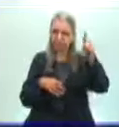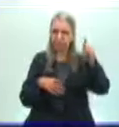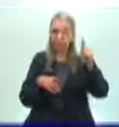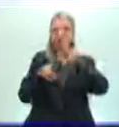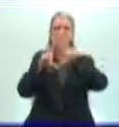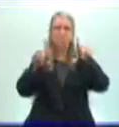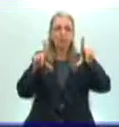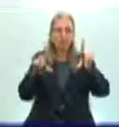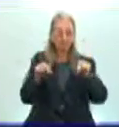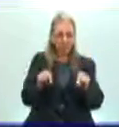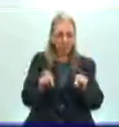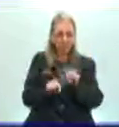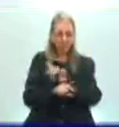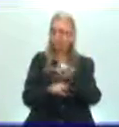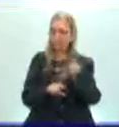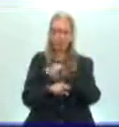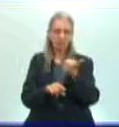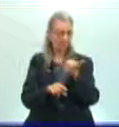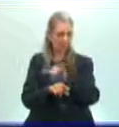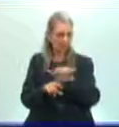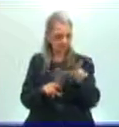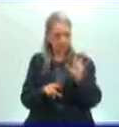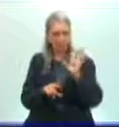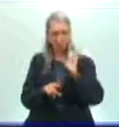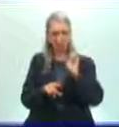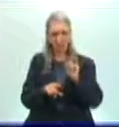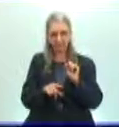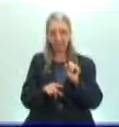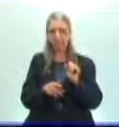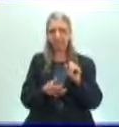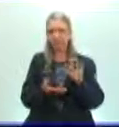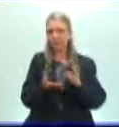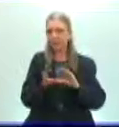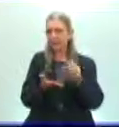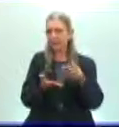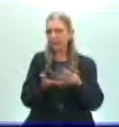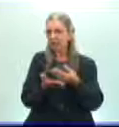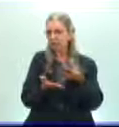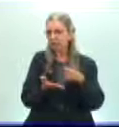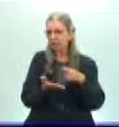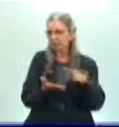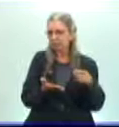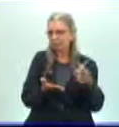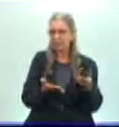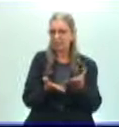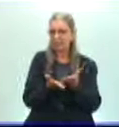polígono. Vamos a la diapo ahora y si quiero orientarles los libros por los cuales podemos estudiar este tema.